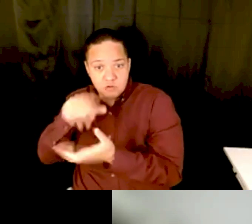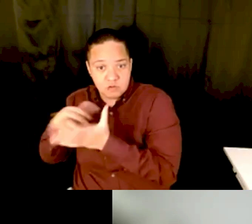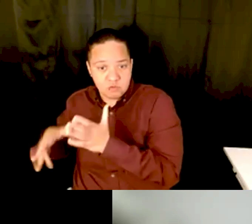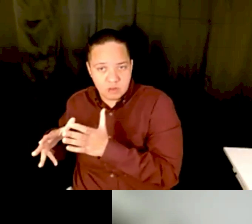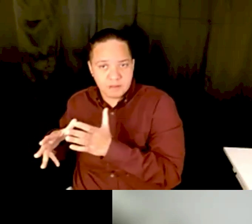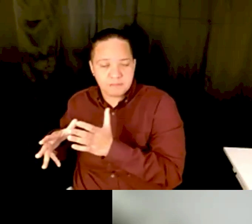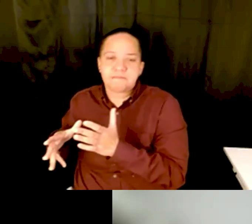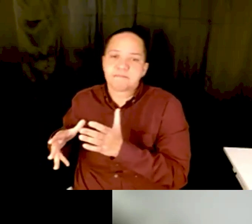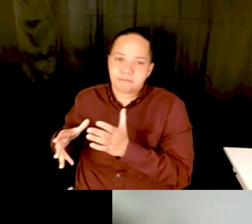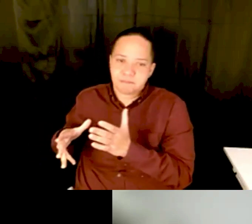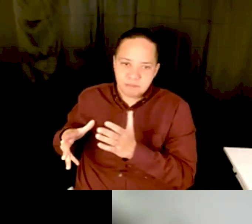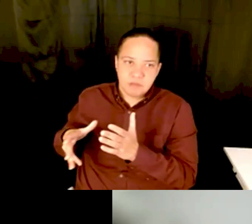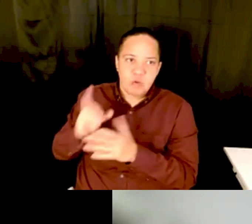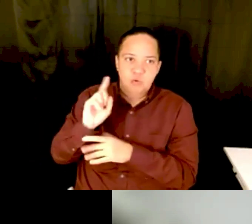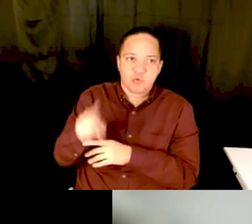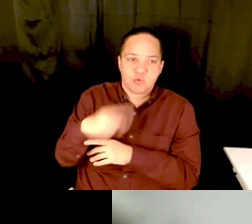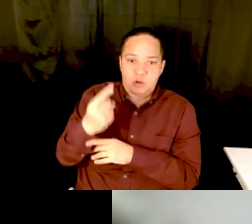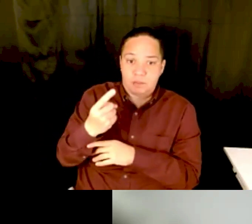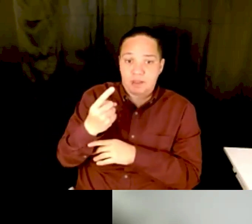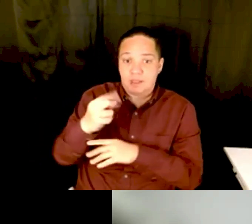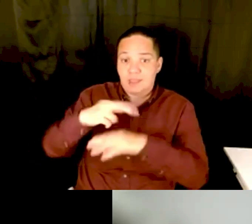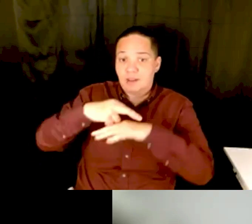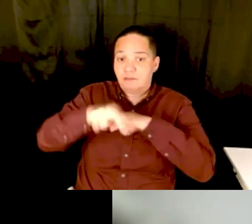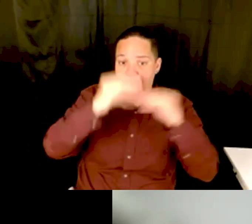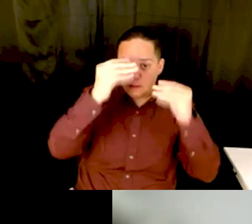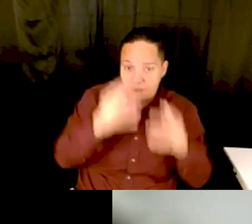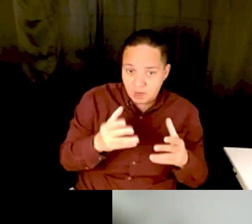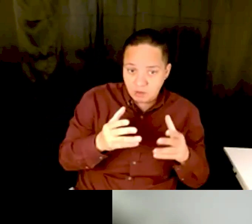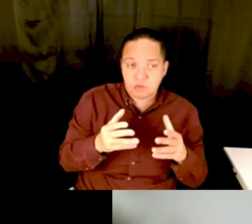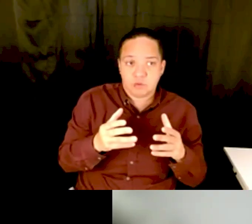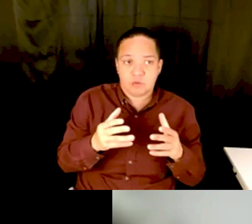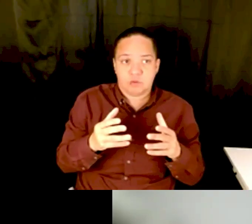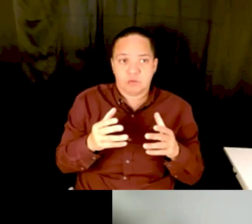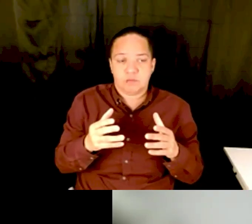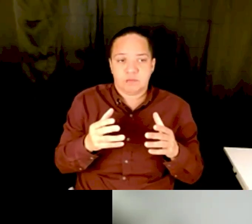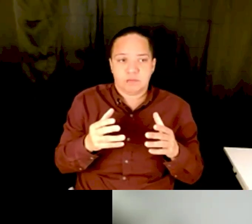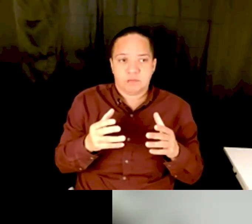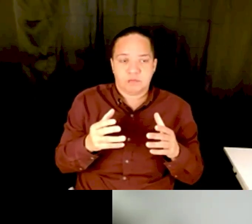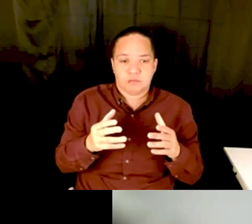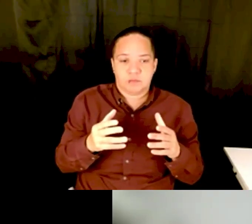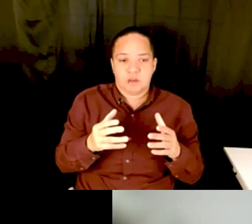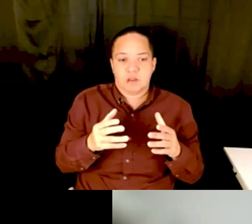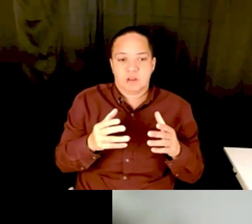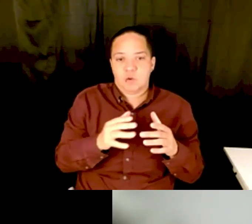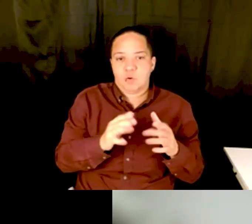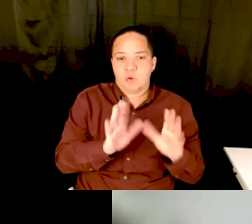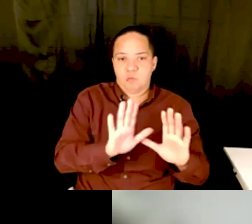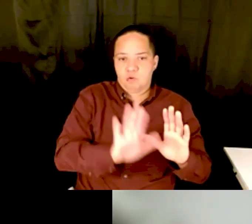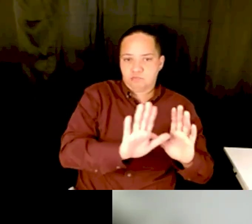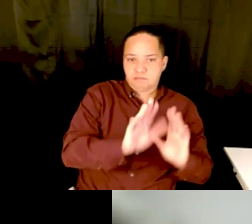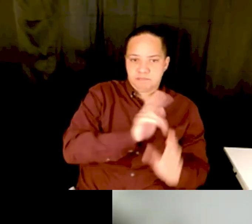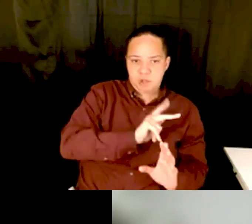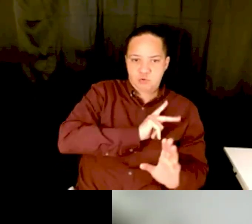ese sentido no solamente va a ser referir al maestro como, ¿verdad?, en su carácter individual para buscar